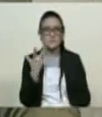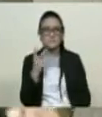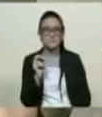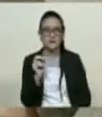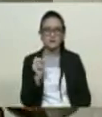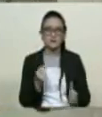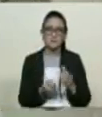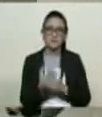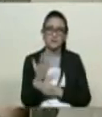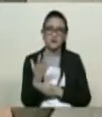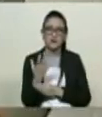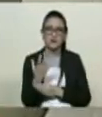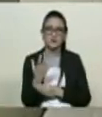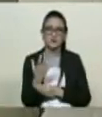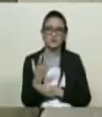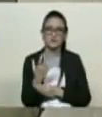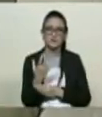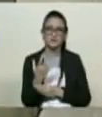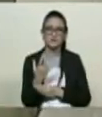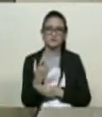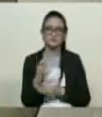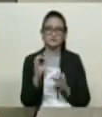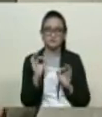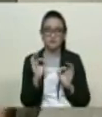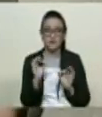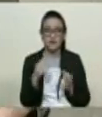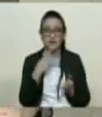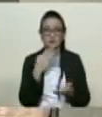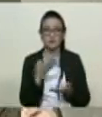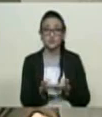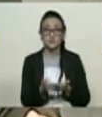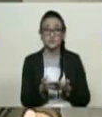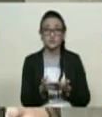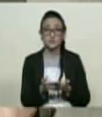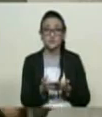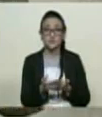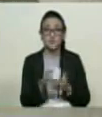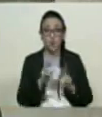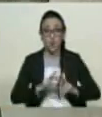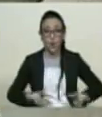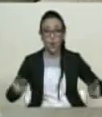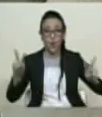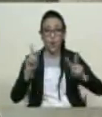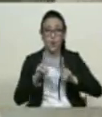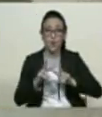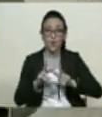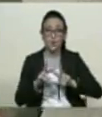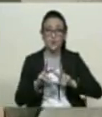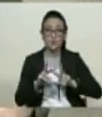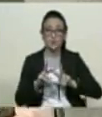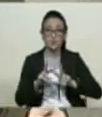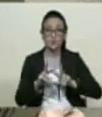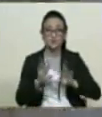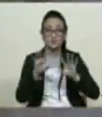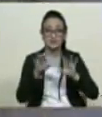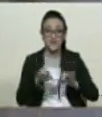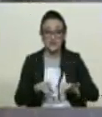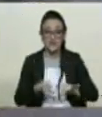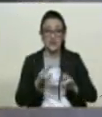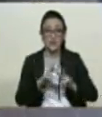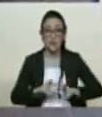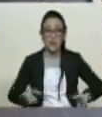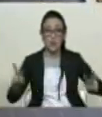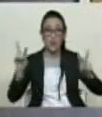de mayo. Ratificaremos la solicitud a las Naciones Unidas. Al secretario de las Naciones